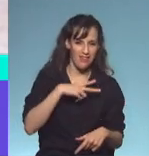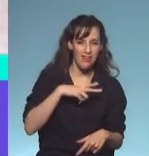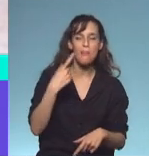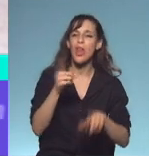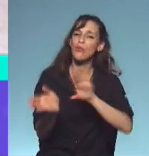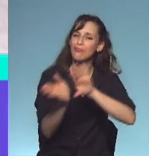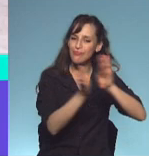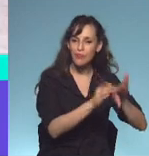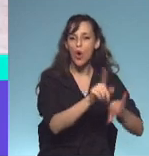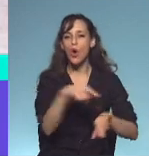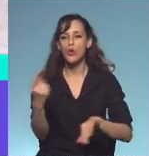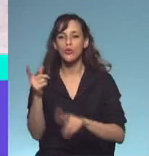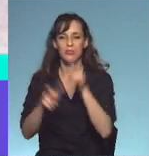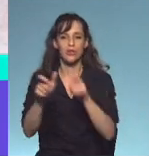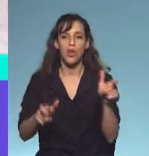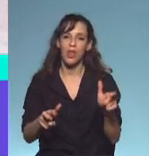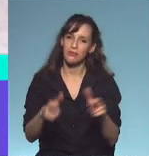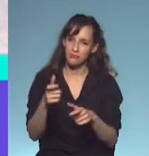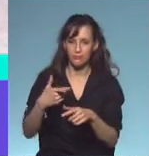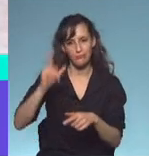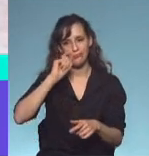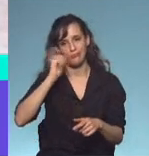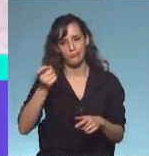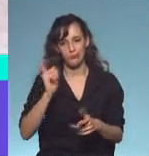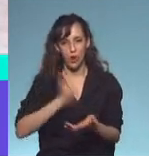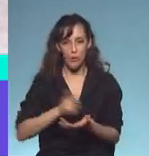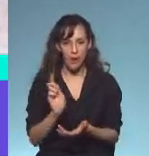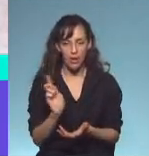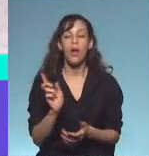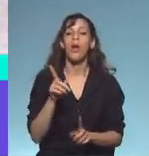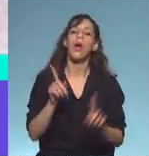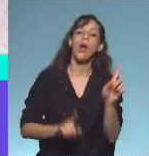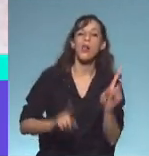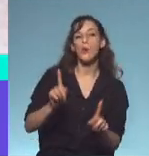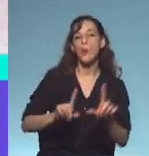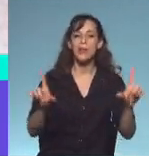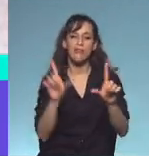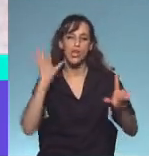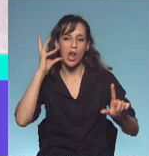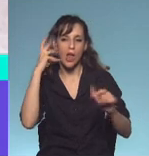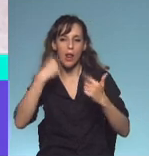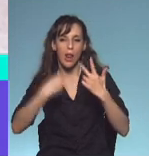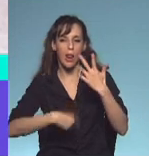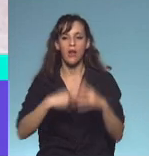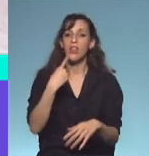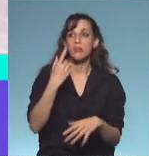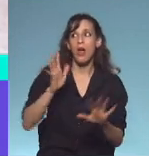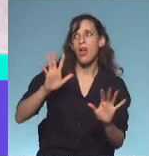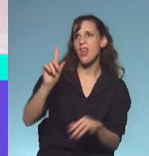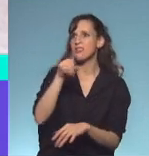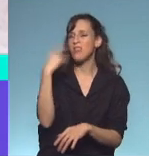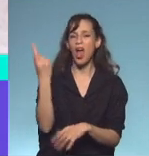de evasión, sabemos el mensaje que muchas veces, hasta de algunos medios de comunicación, no esto de lo que me saca el Estado, digo,